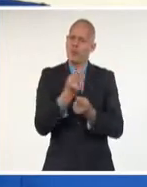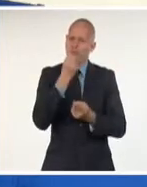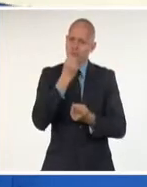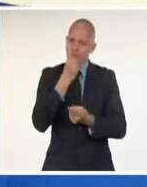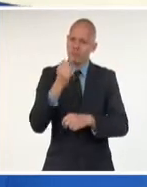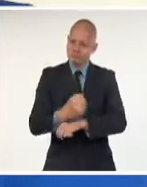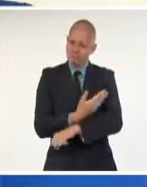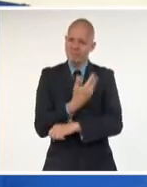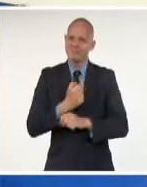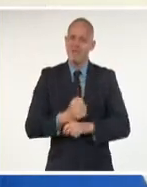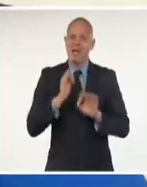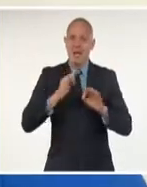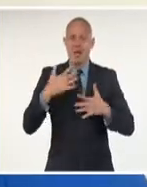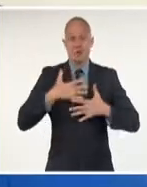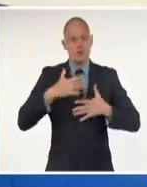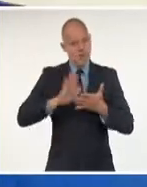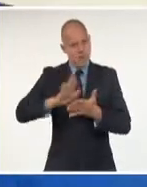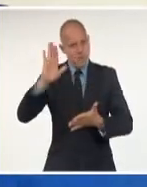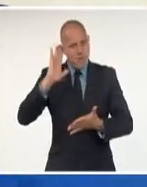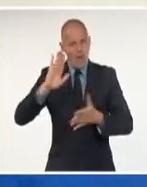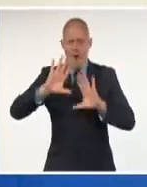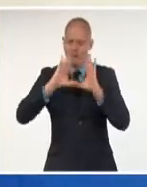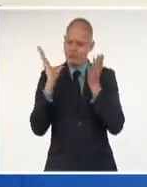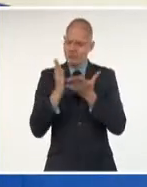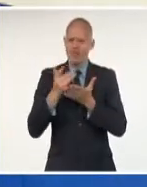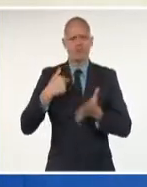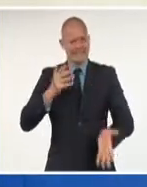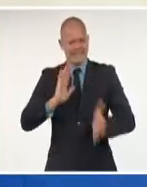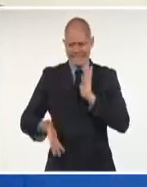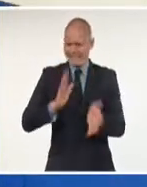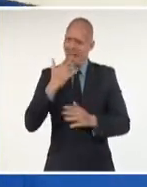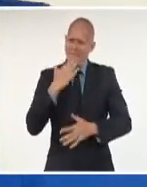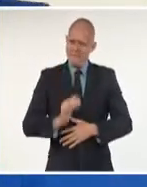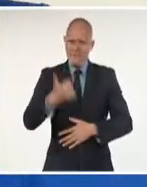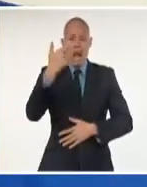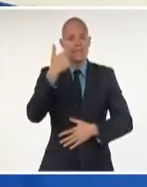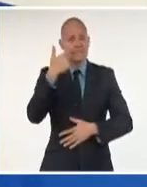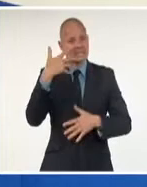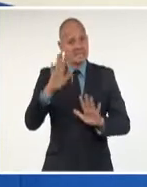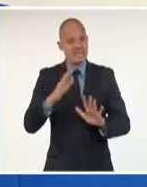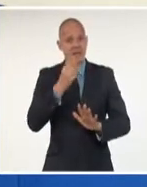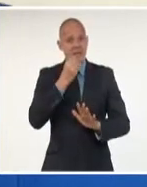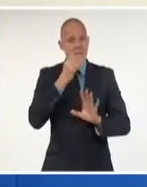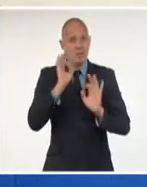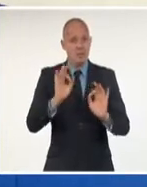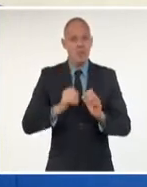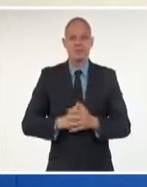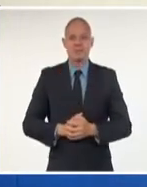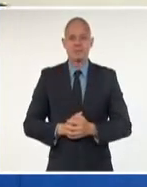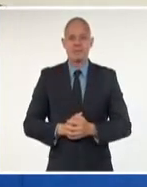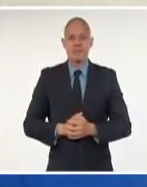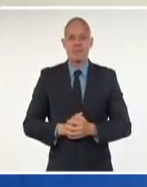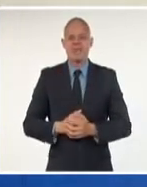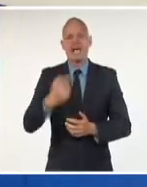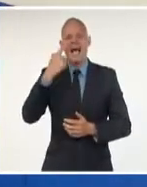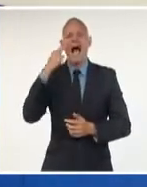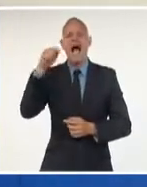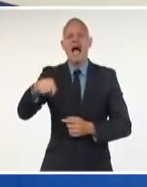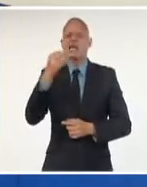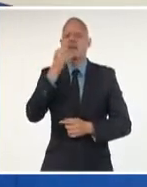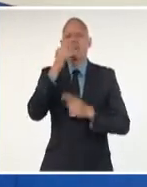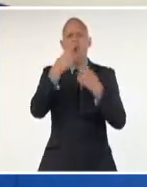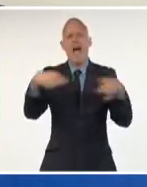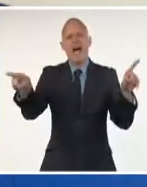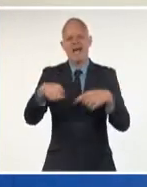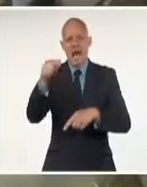es darlo todo en el terreno y hacer lo mejor de nosotros para que retumbe varias veces el himno de Bayamo y que